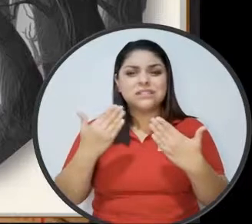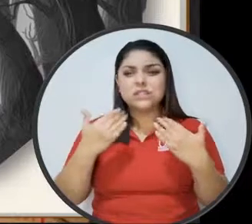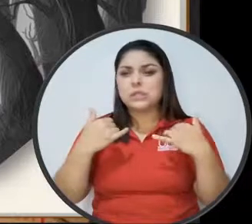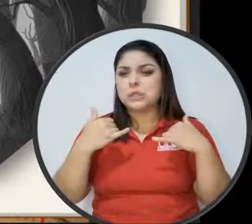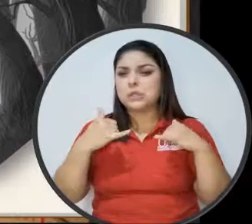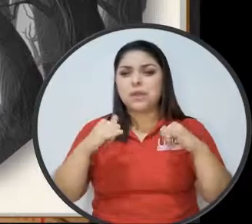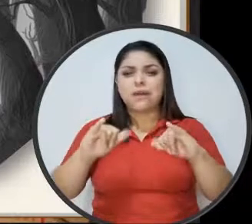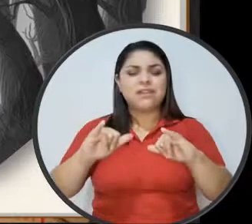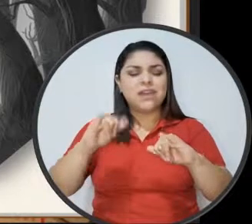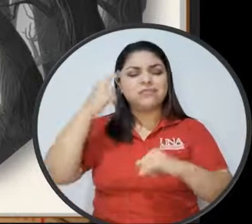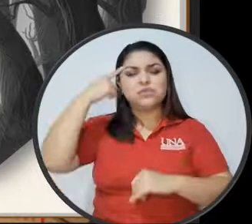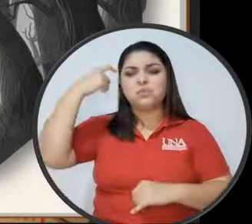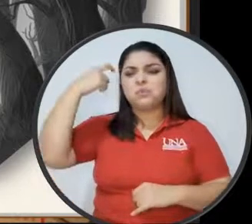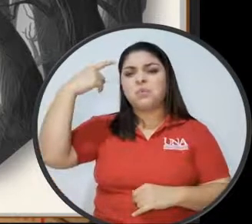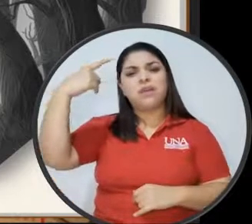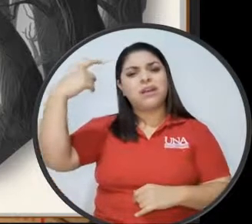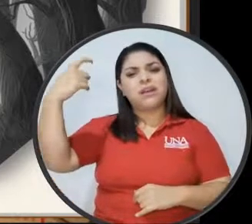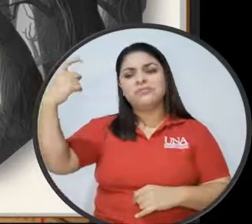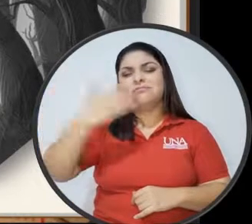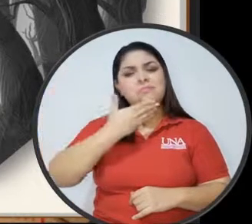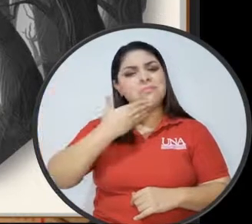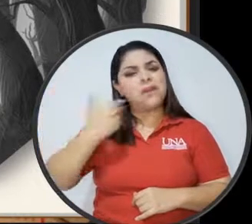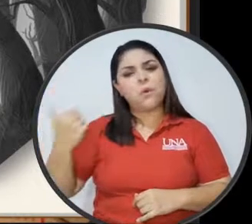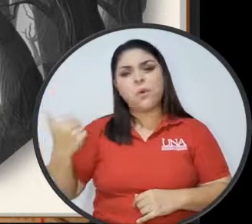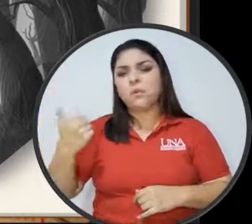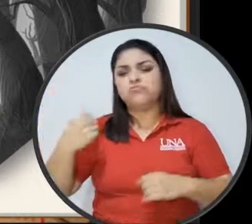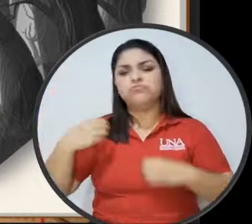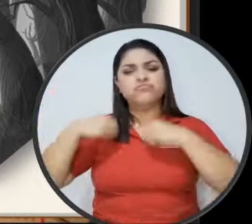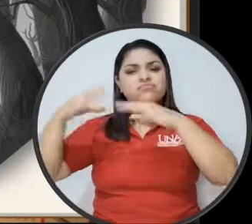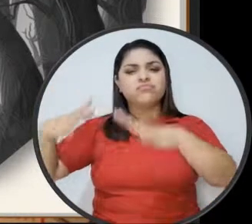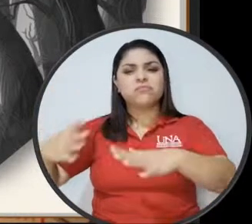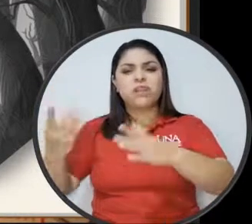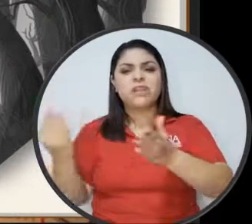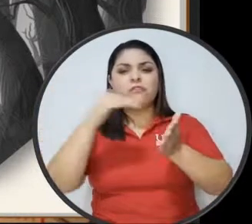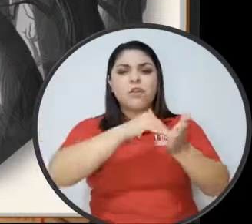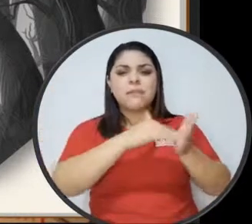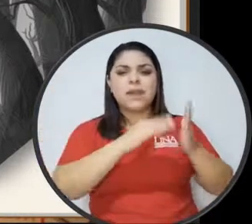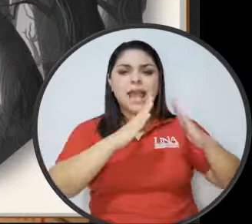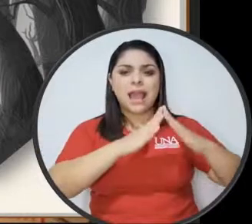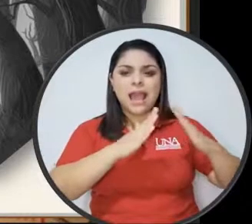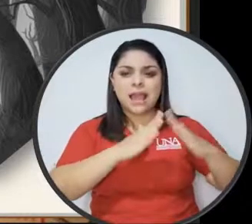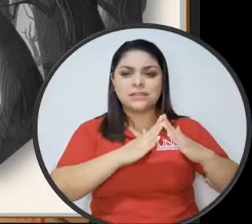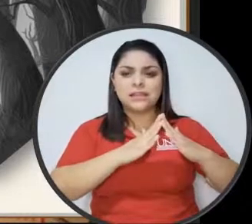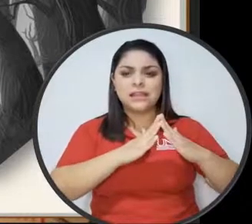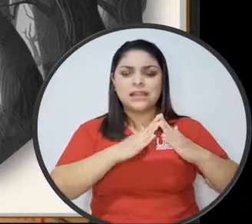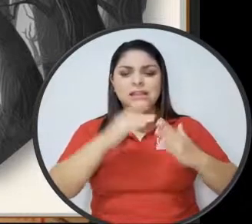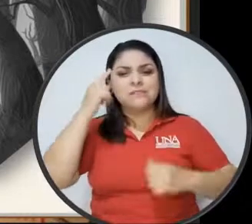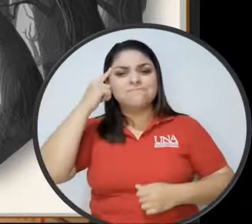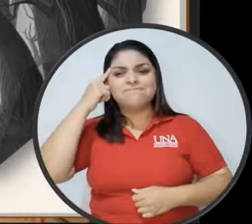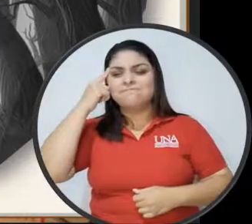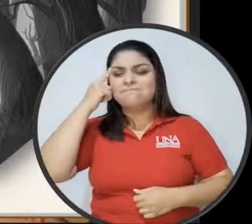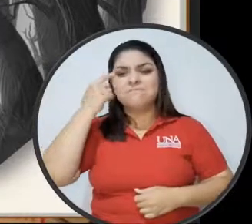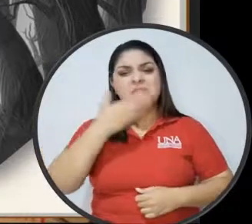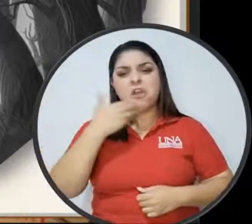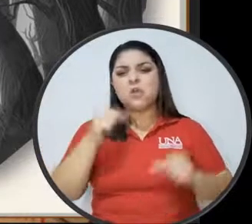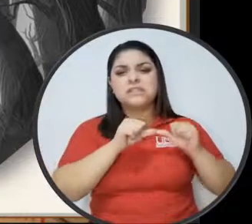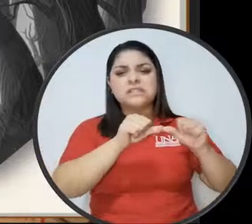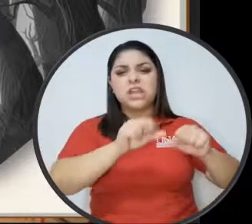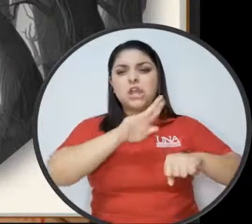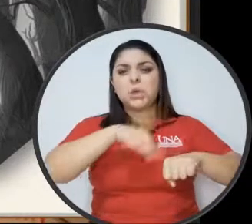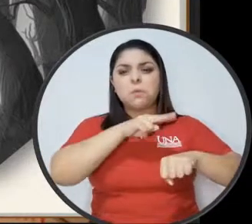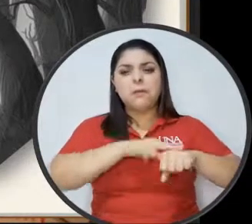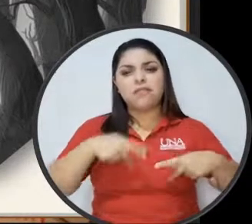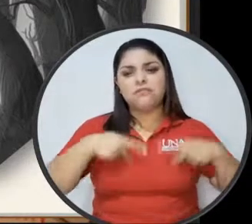probablemente todavía había sido un sueño y que lo mejor sería volver a casa, pensó en continuar con su vida